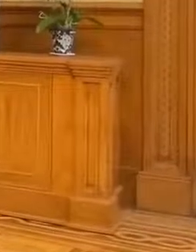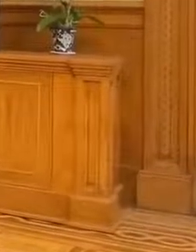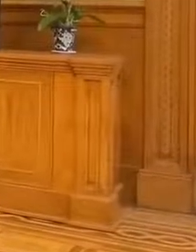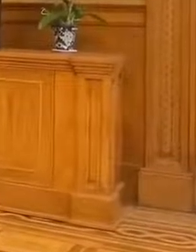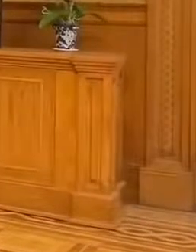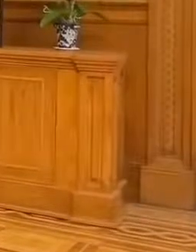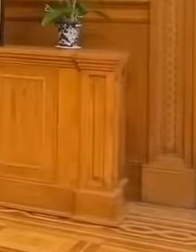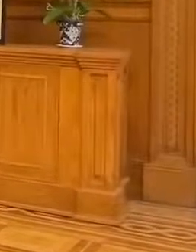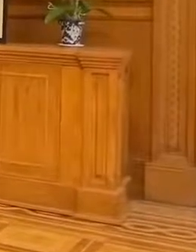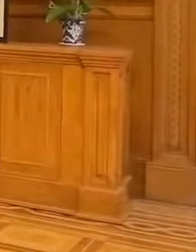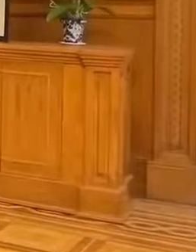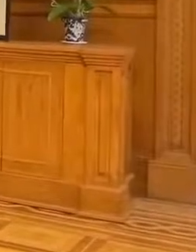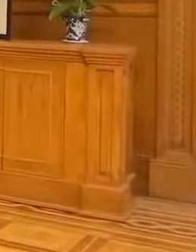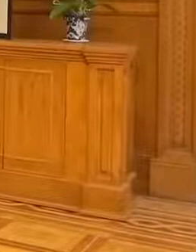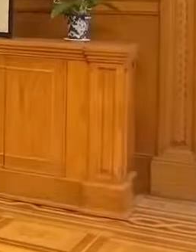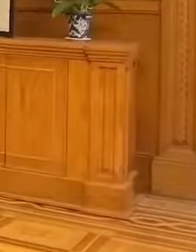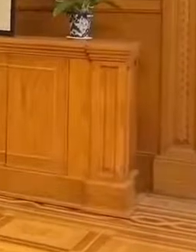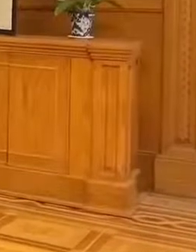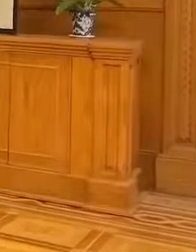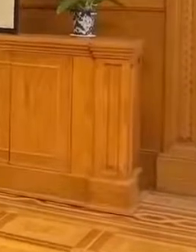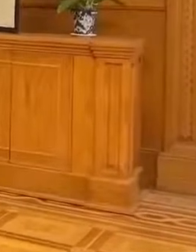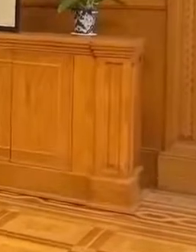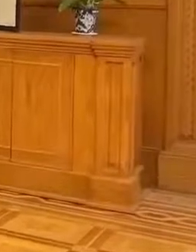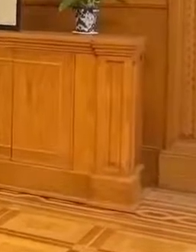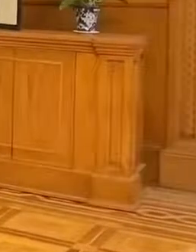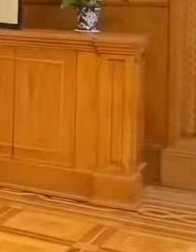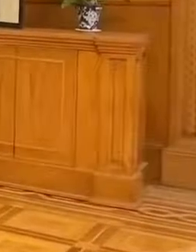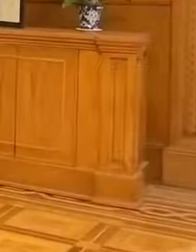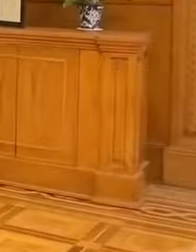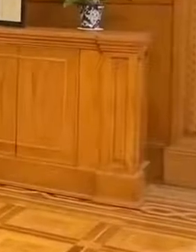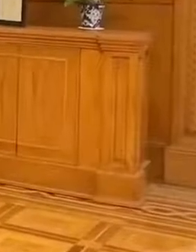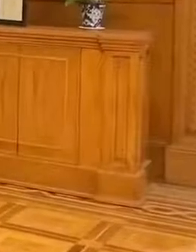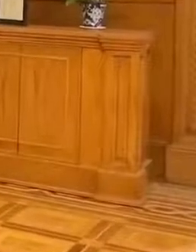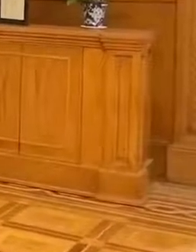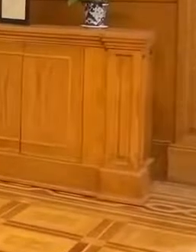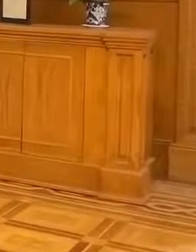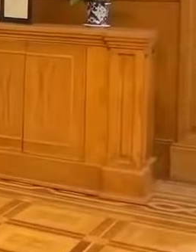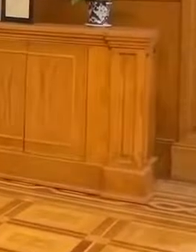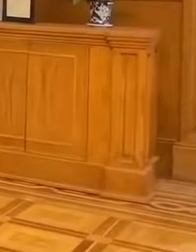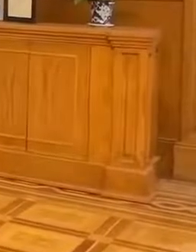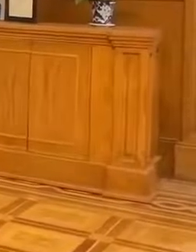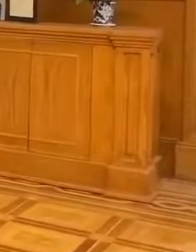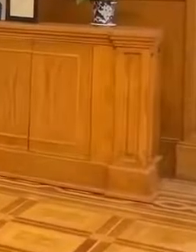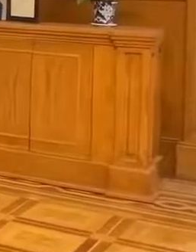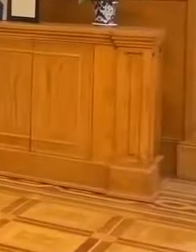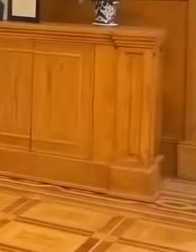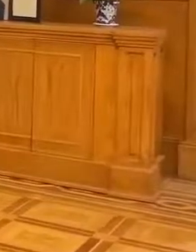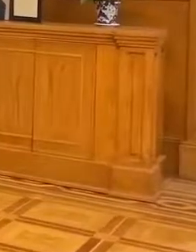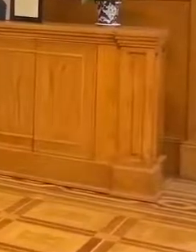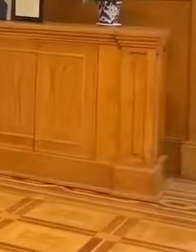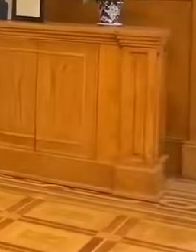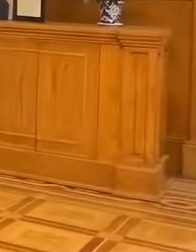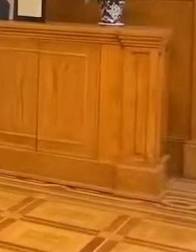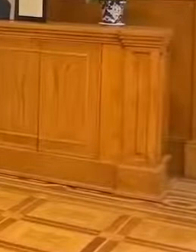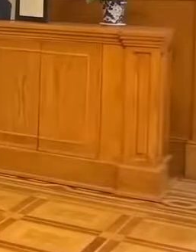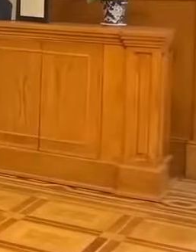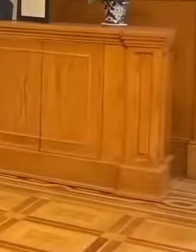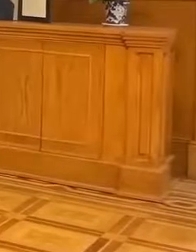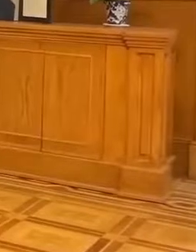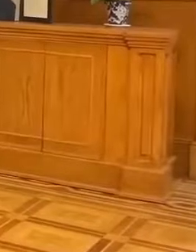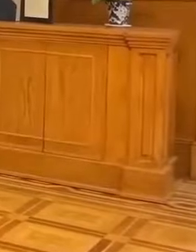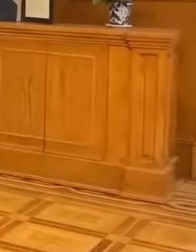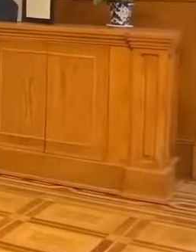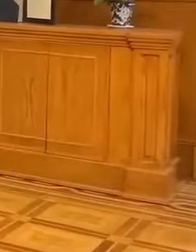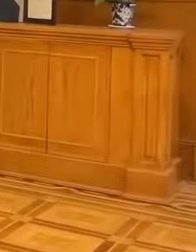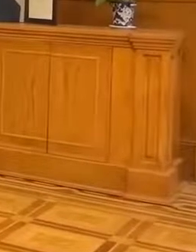es lo que ahora está sintiendo. Yo, no saben, me lleno de sentimientos